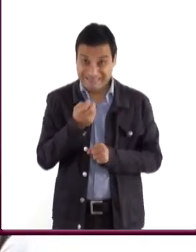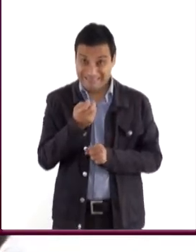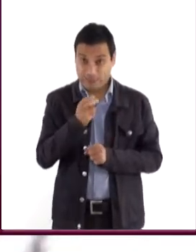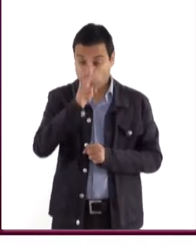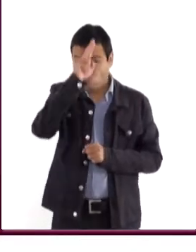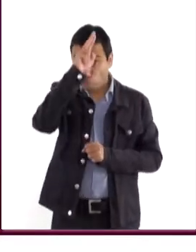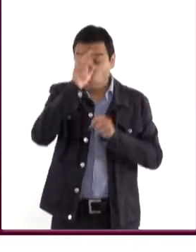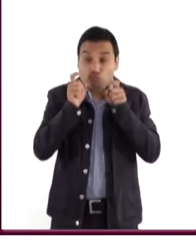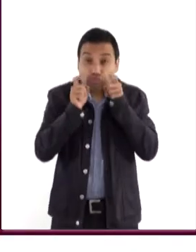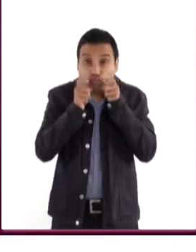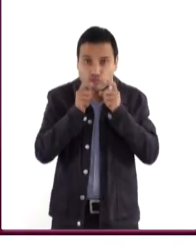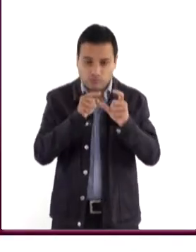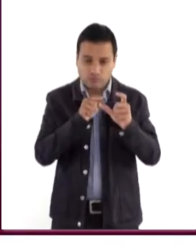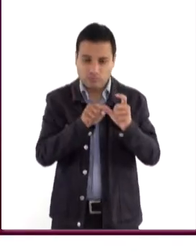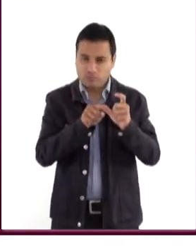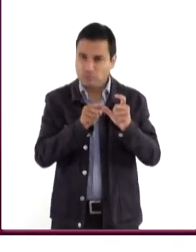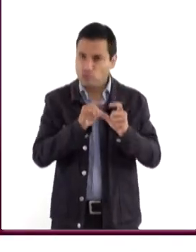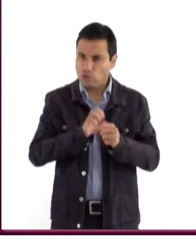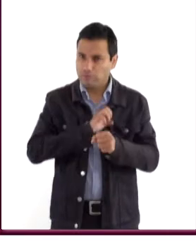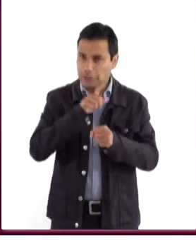una estructura muy especial.